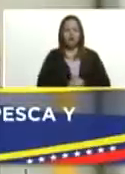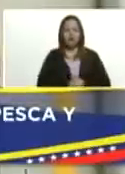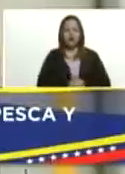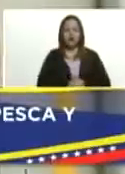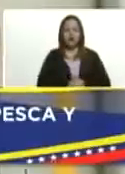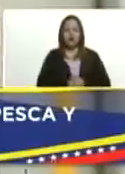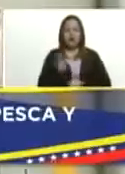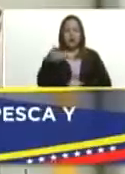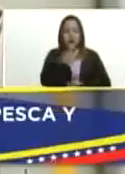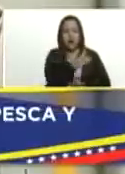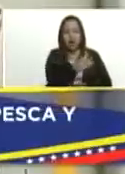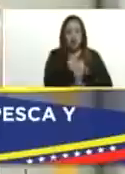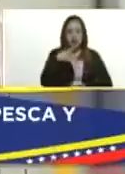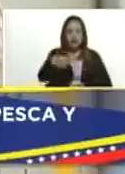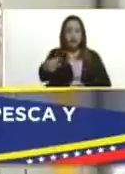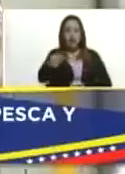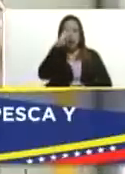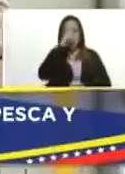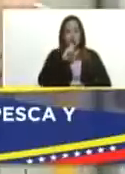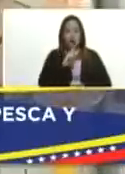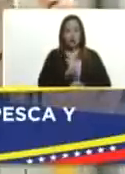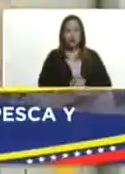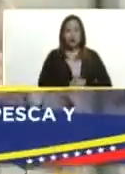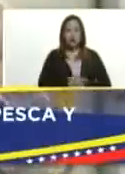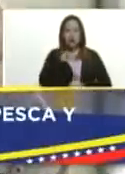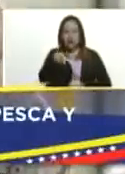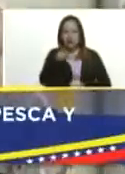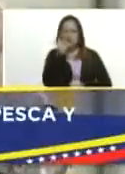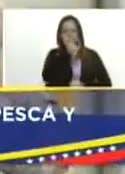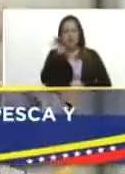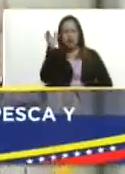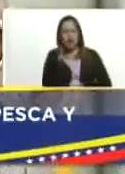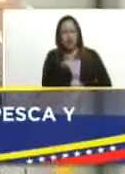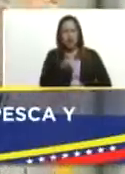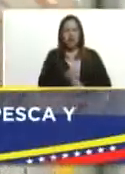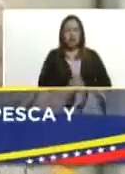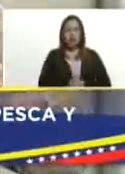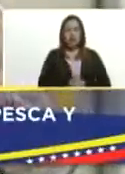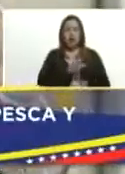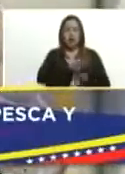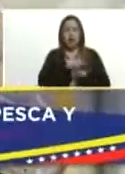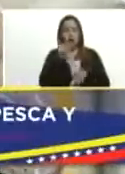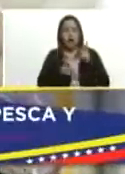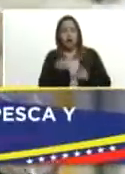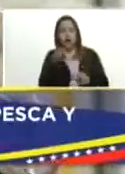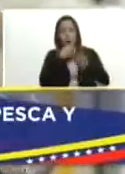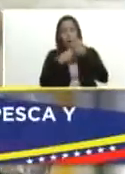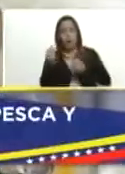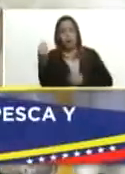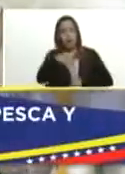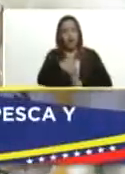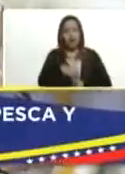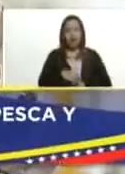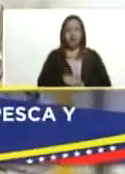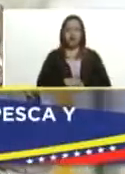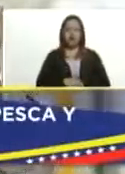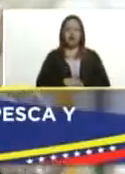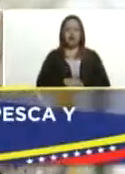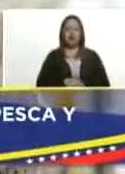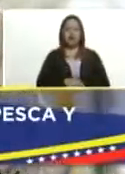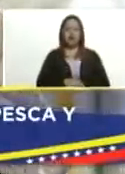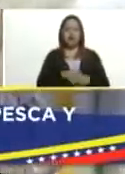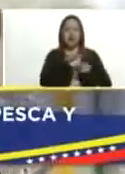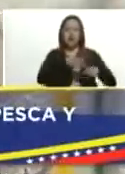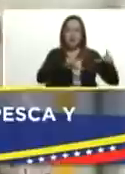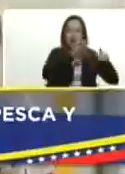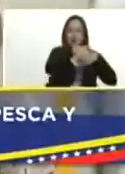de pescado al año. Eso es un promedio, porque hay otros que consumen más. ¿No? En las zonas de costa